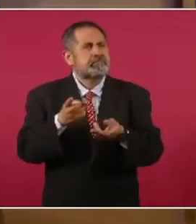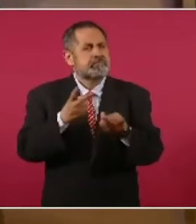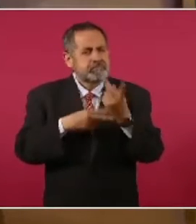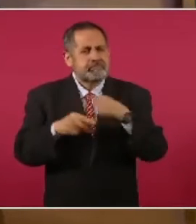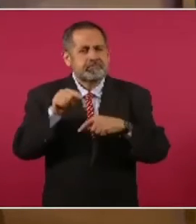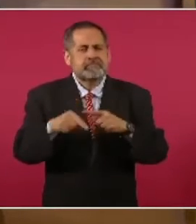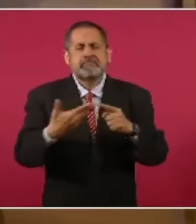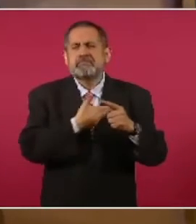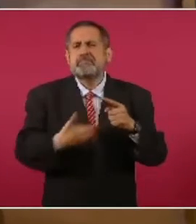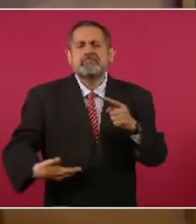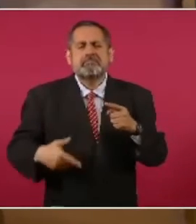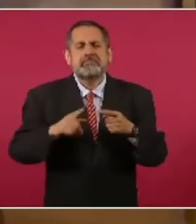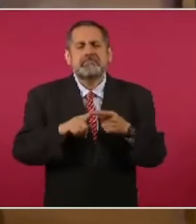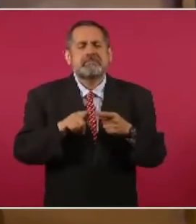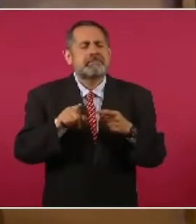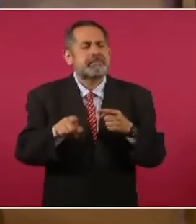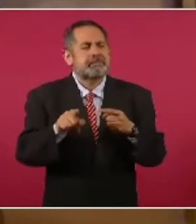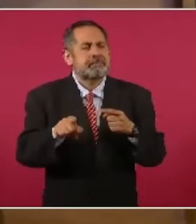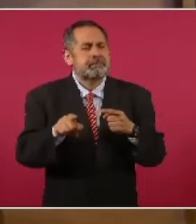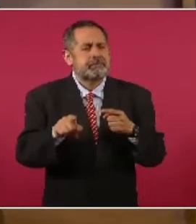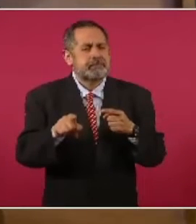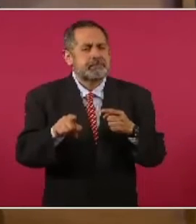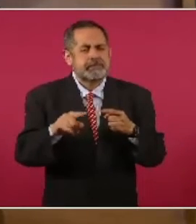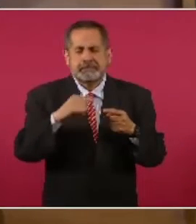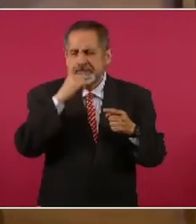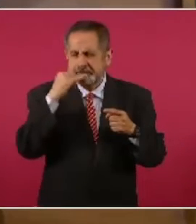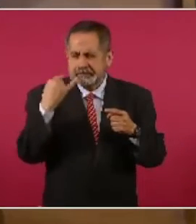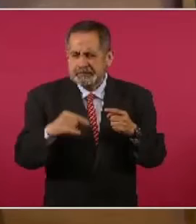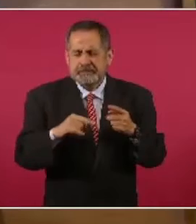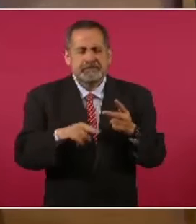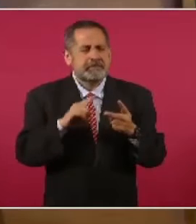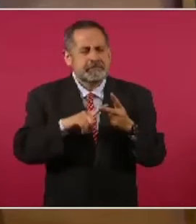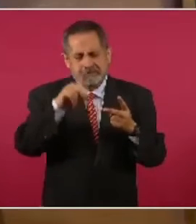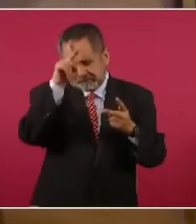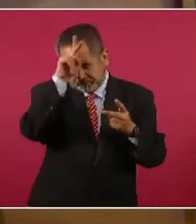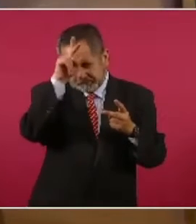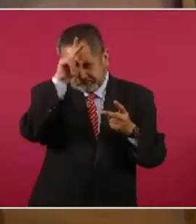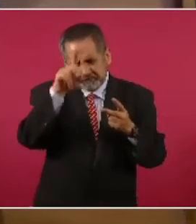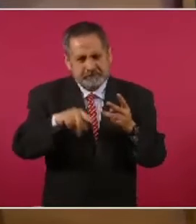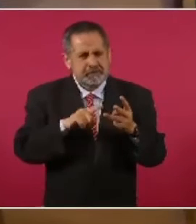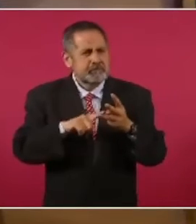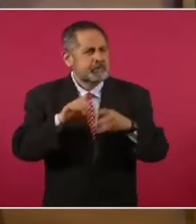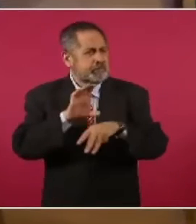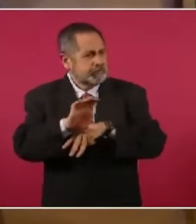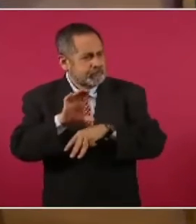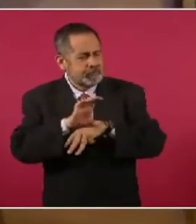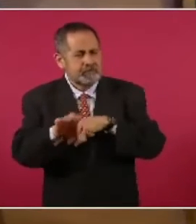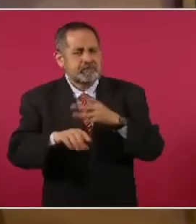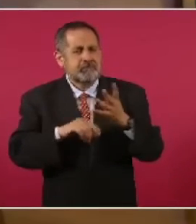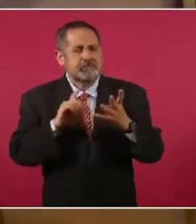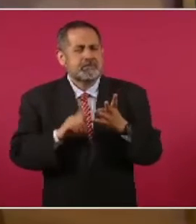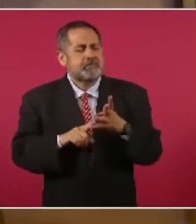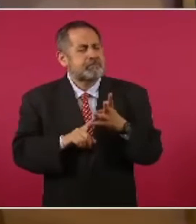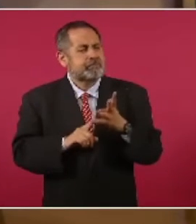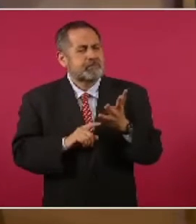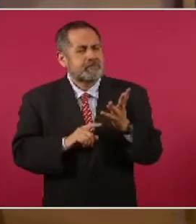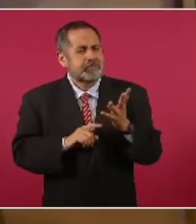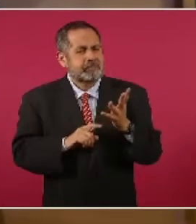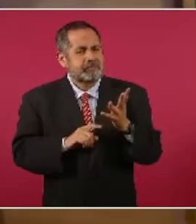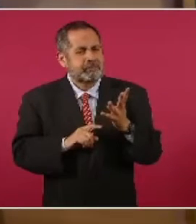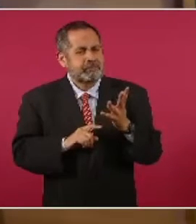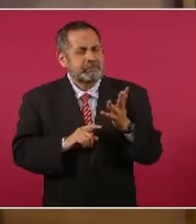Vienen el presidente de Chile, de Perú, Colombia,